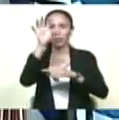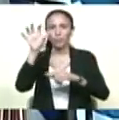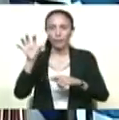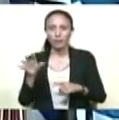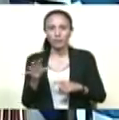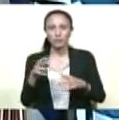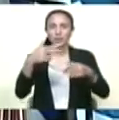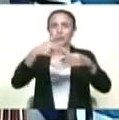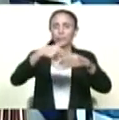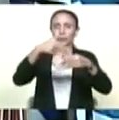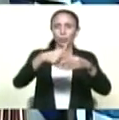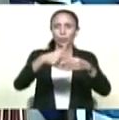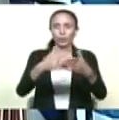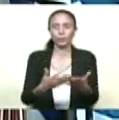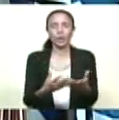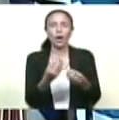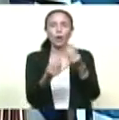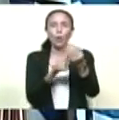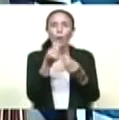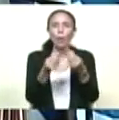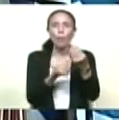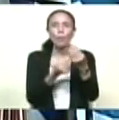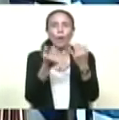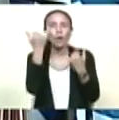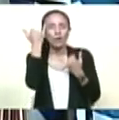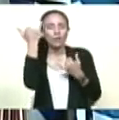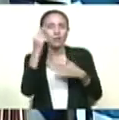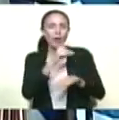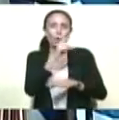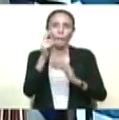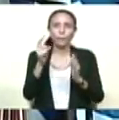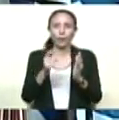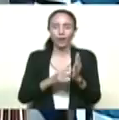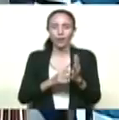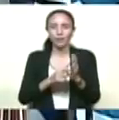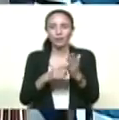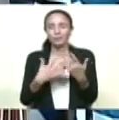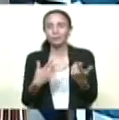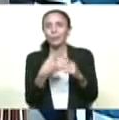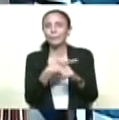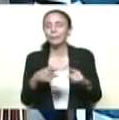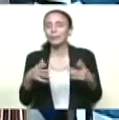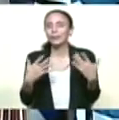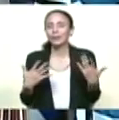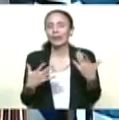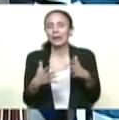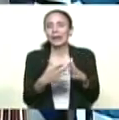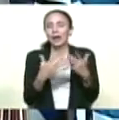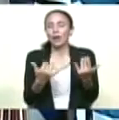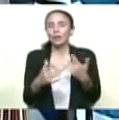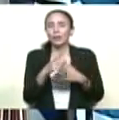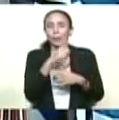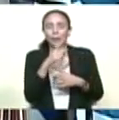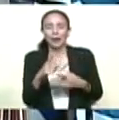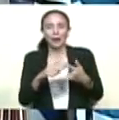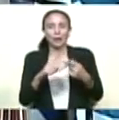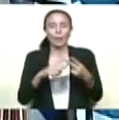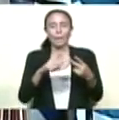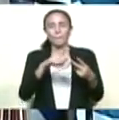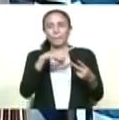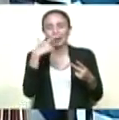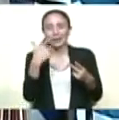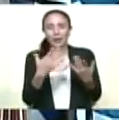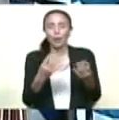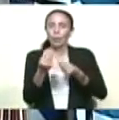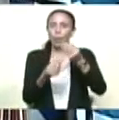trama bien hilada pero lo malo lo terrible los hechos no sólo corruptos siempre